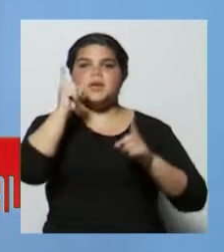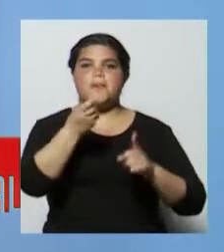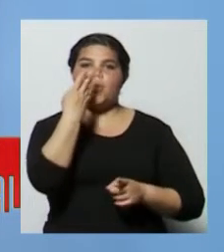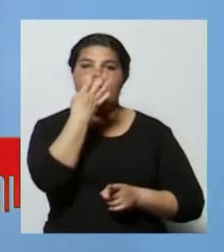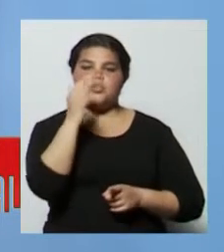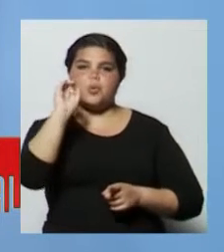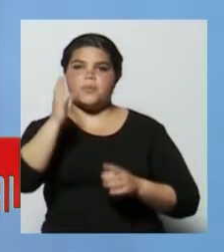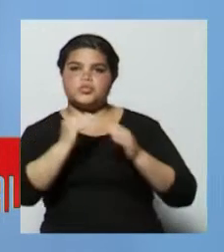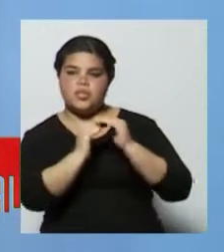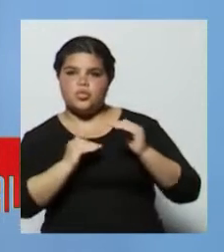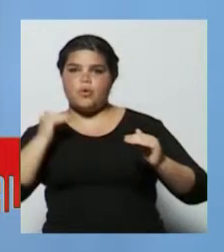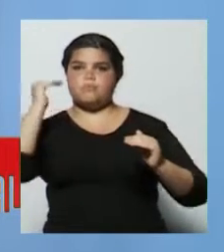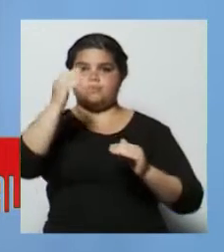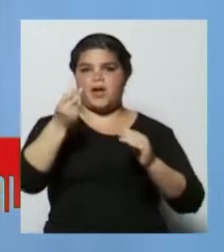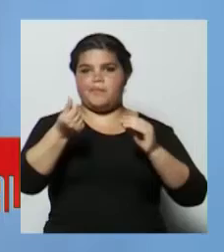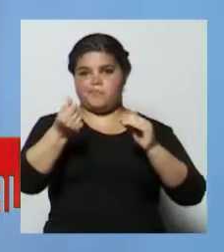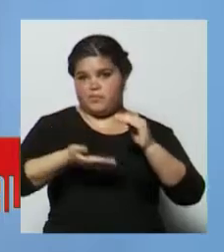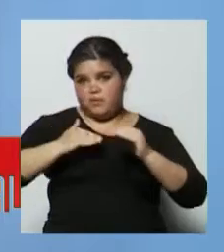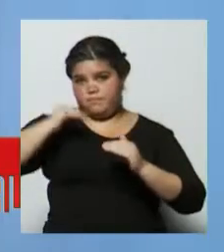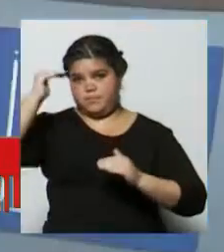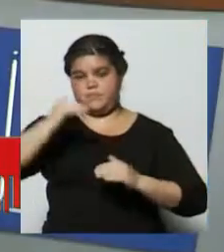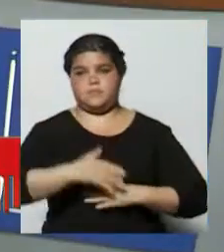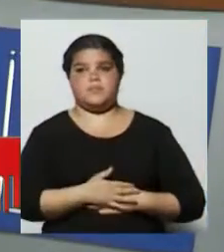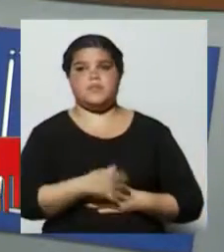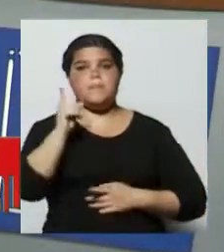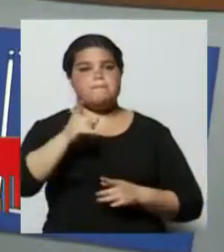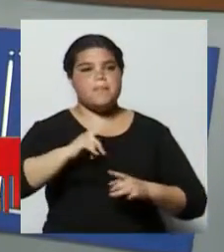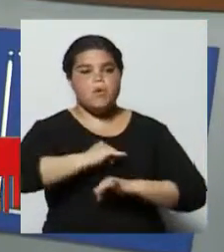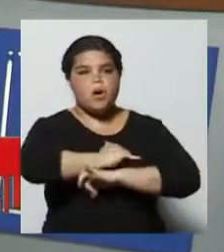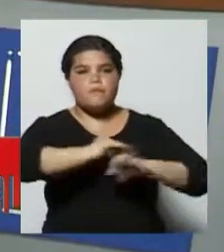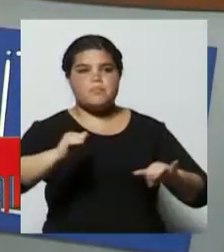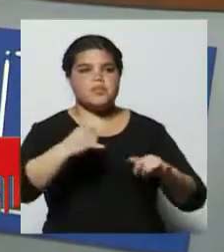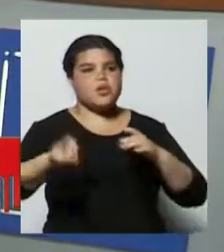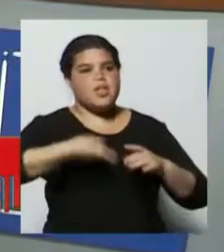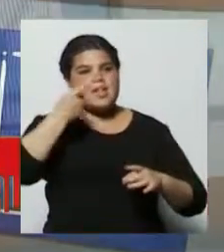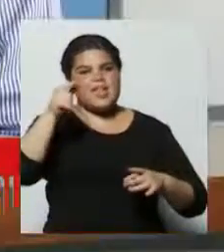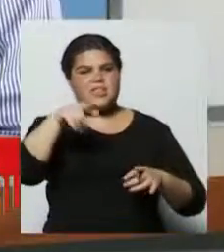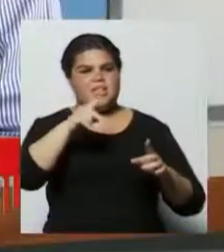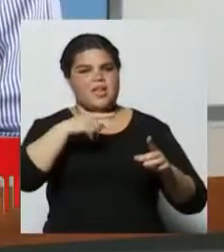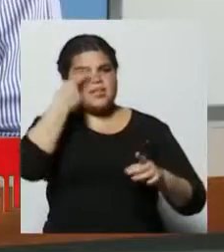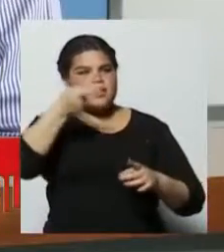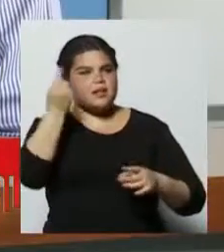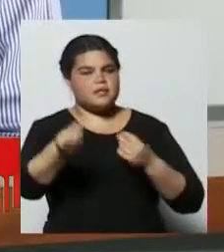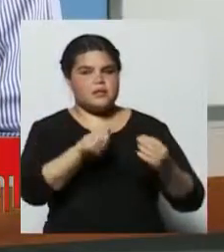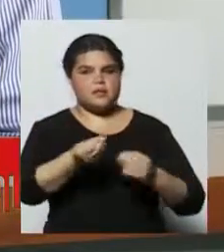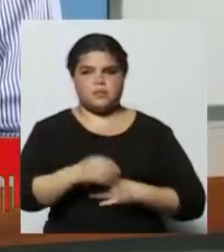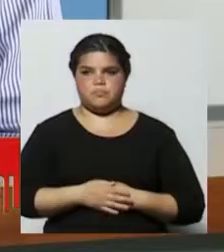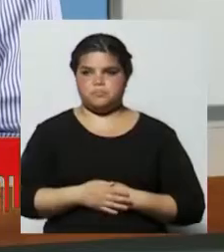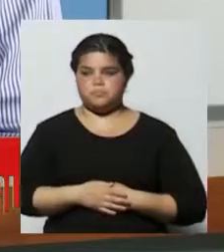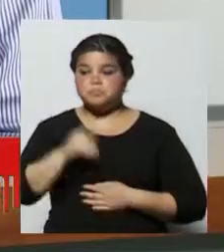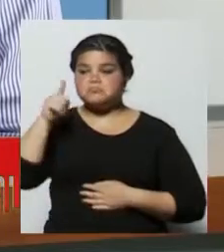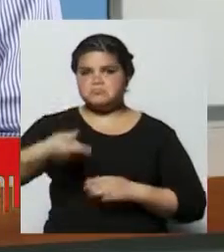4% a la inflación. Sergio, tu primera apreciación sobre este informe del CIPEC que ha llamado mucho la atención. Me parece un